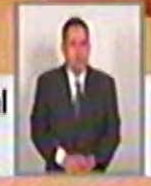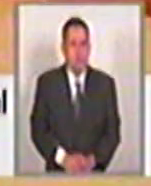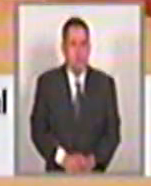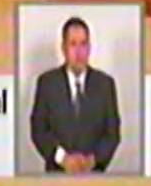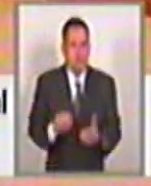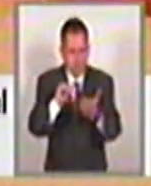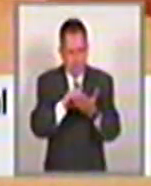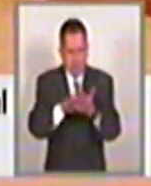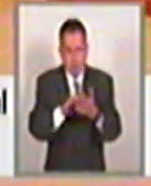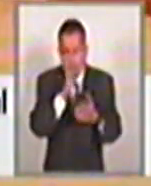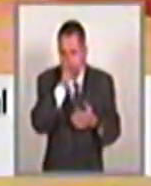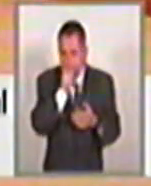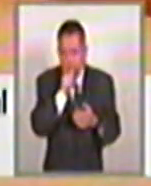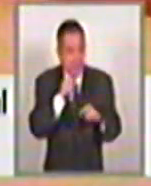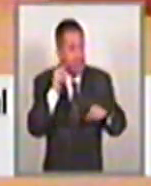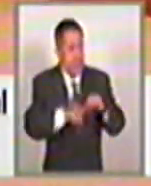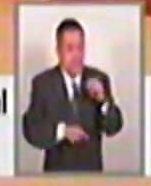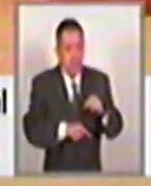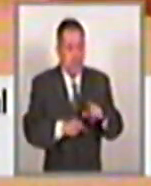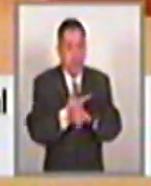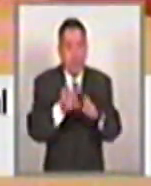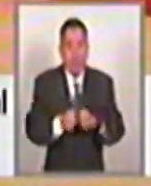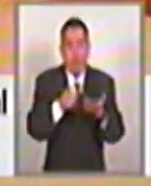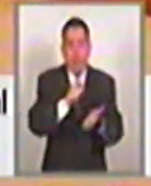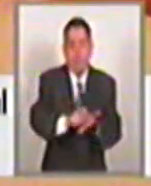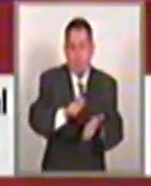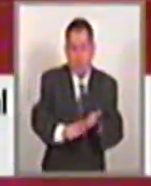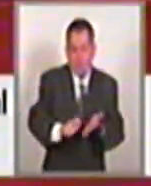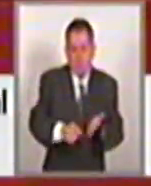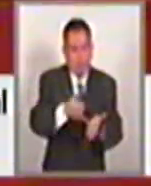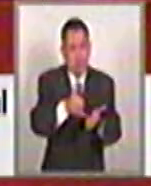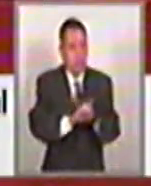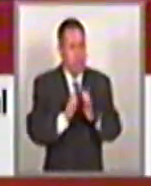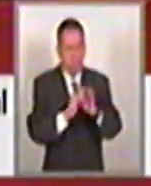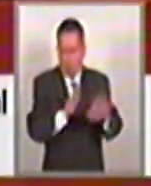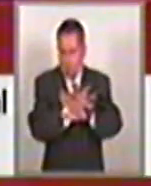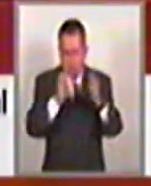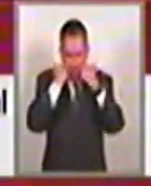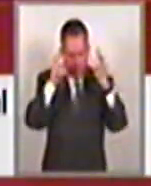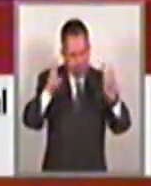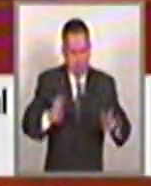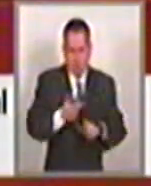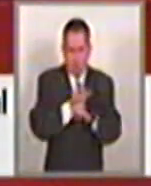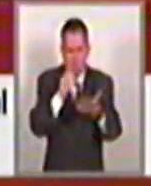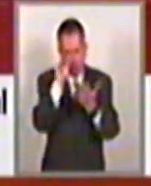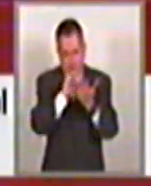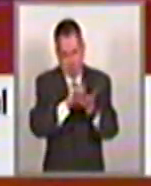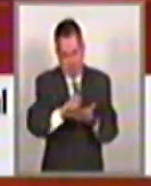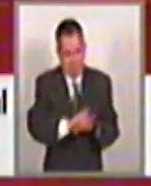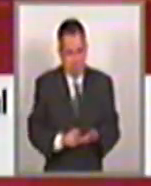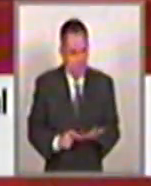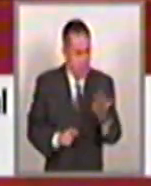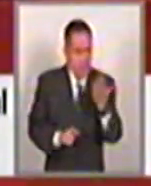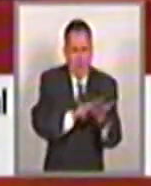establece que es inviolable la libertad de escribir, publicar escritos sobre cualquier materia. Ninguna